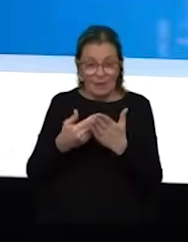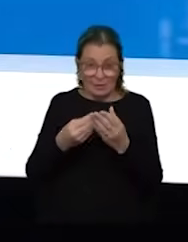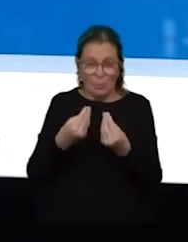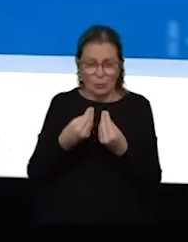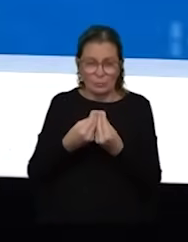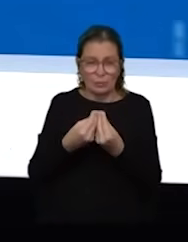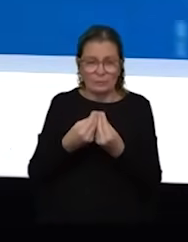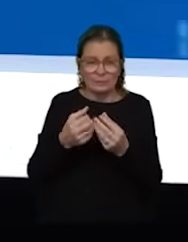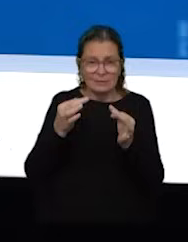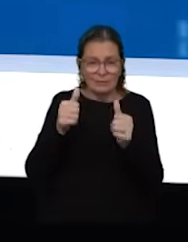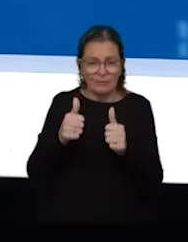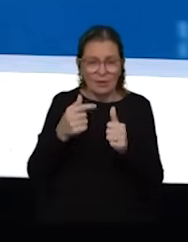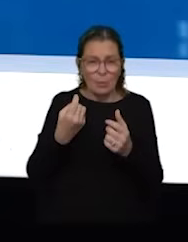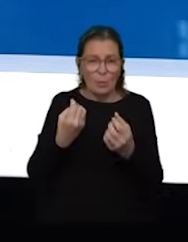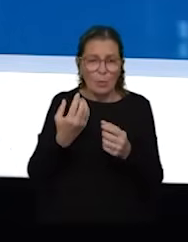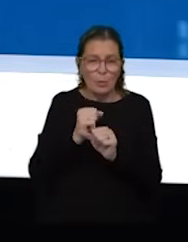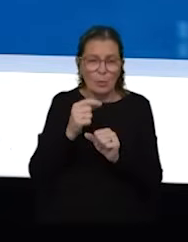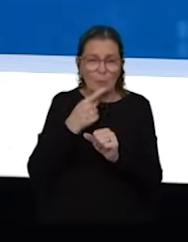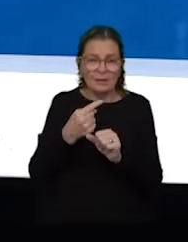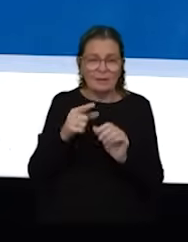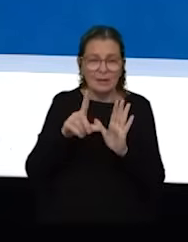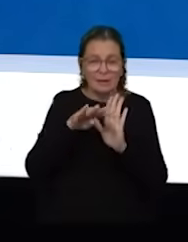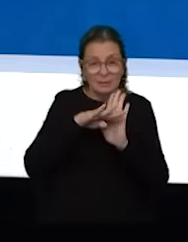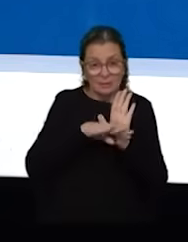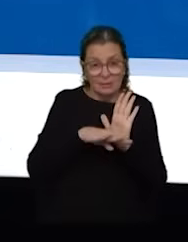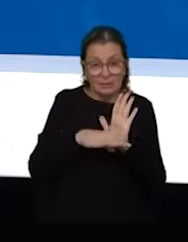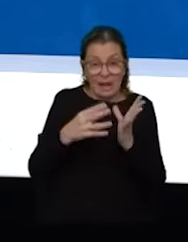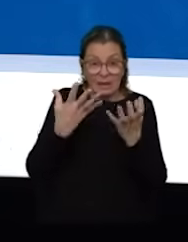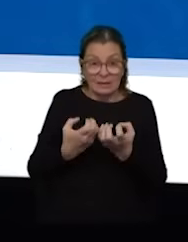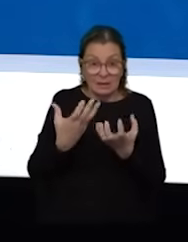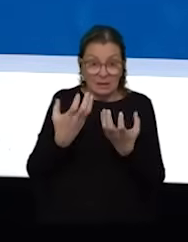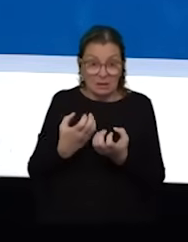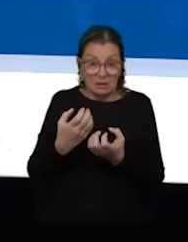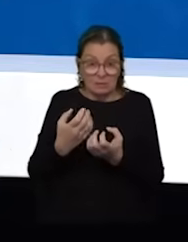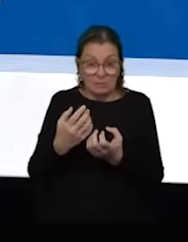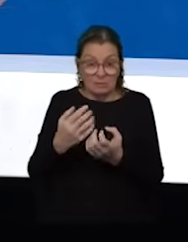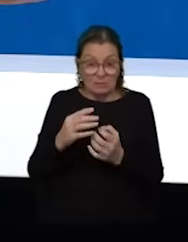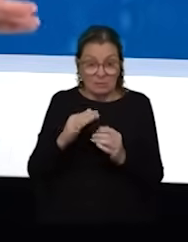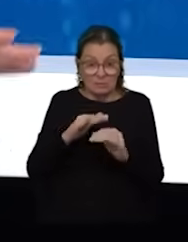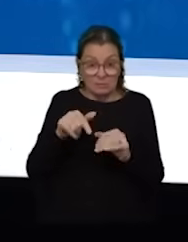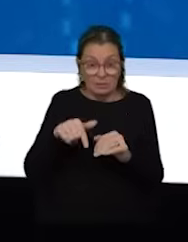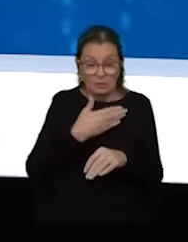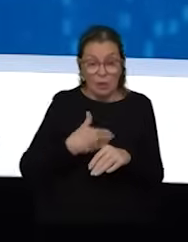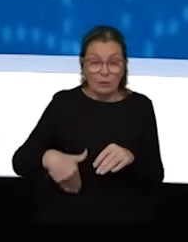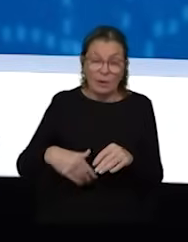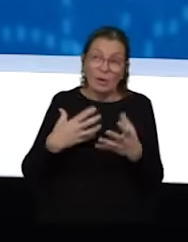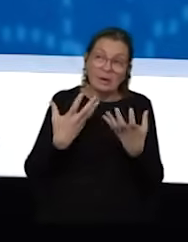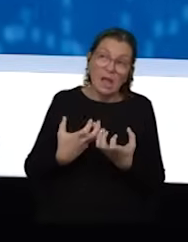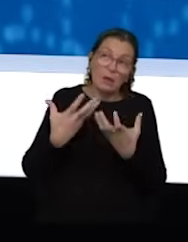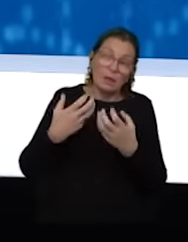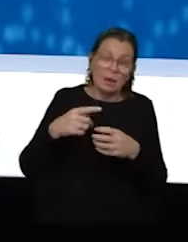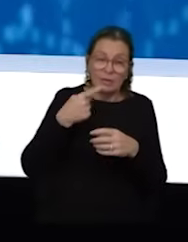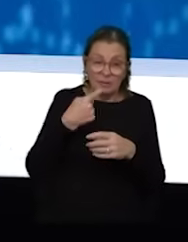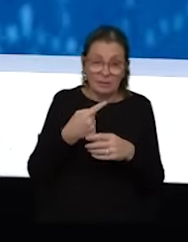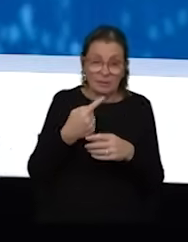que está bien uno puede legislar en base a expresión de deseos y no evidencia esto es una constante En este gobierno no pero